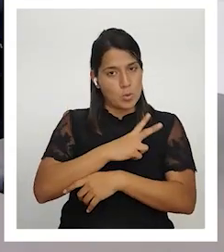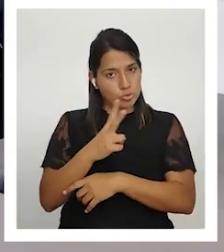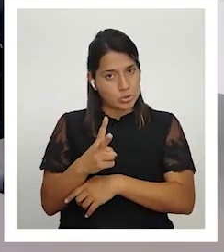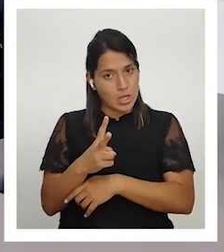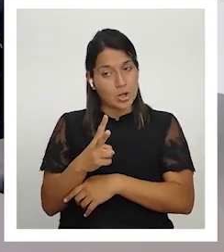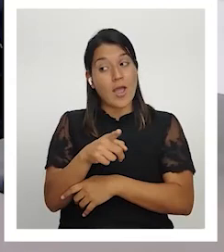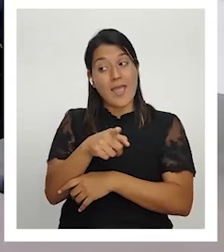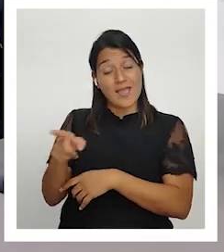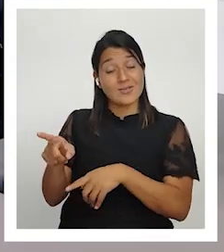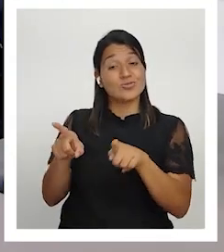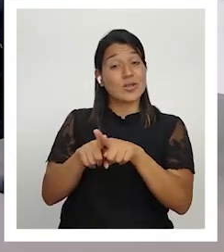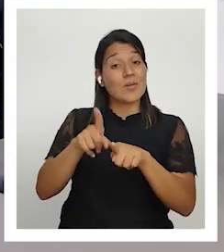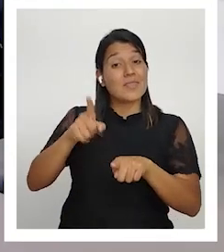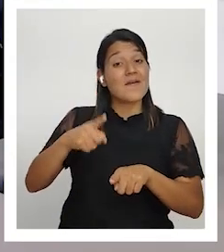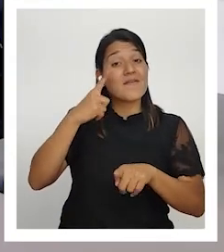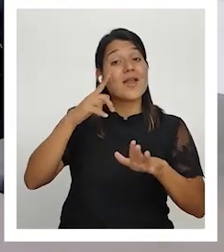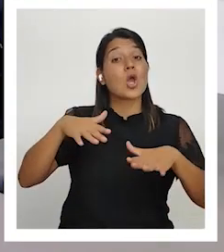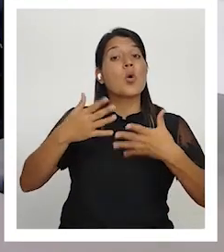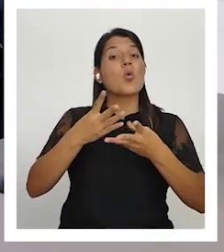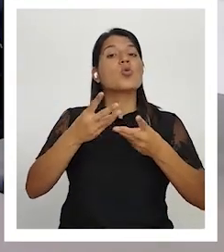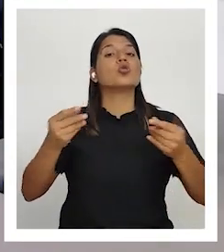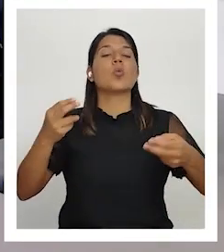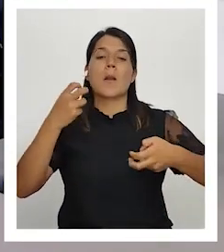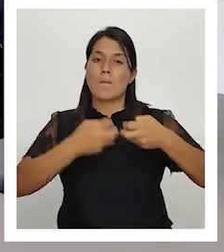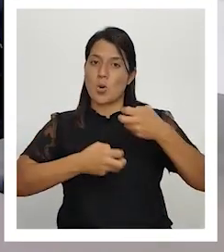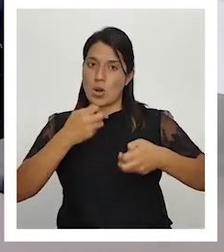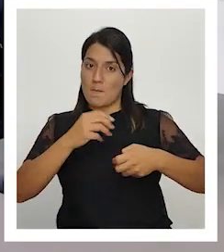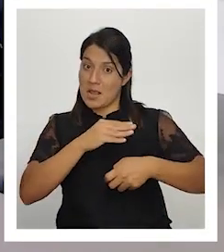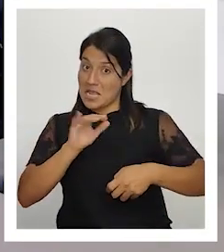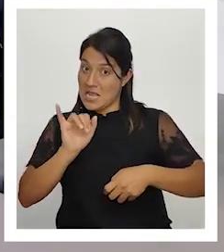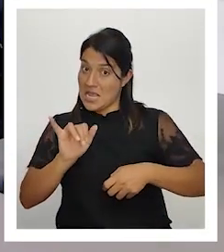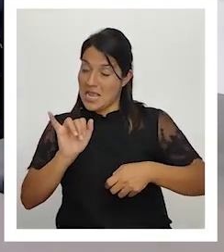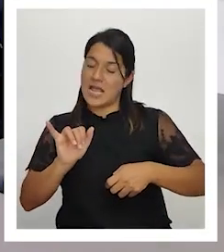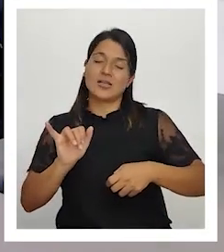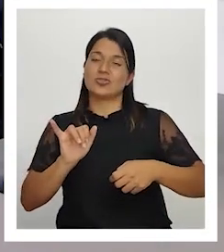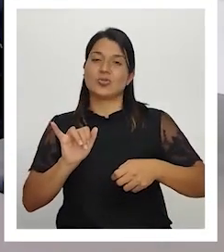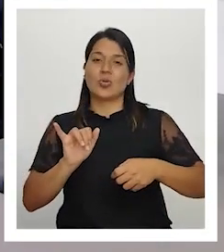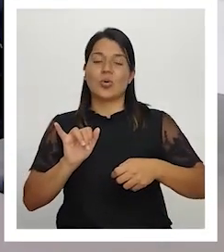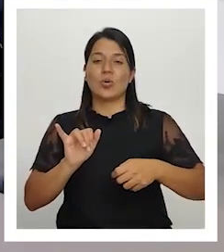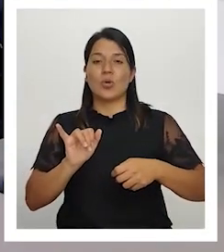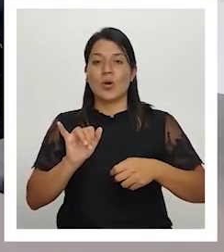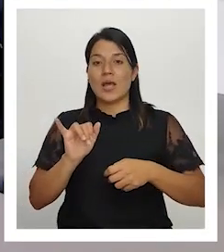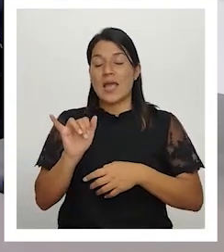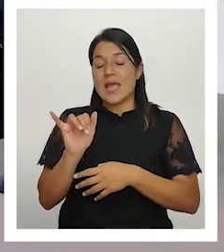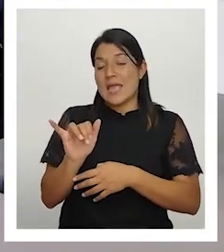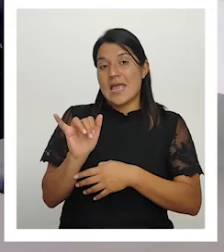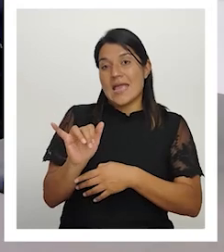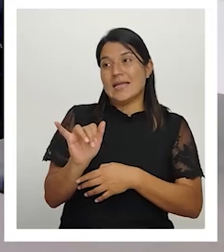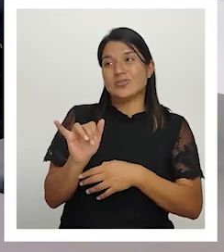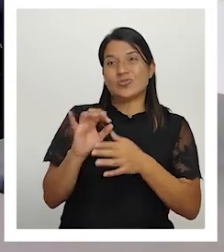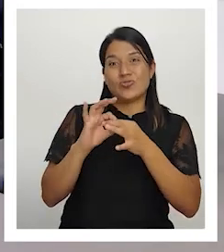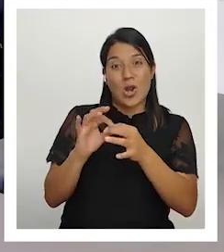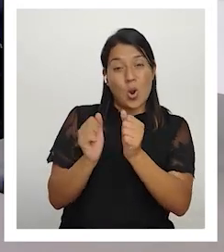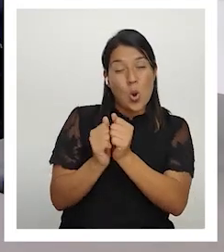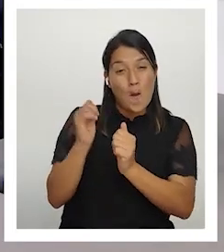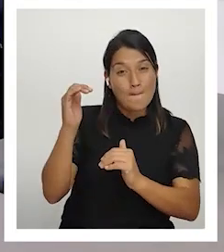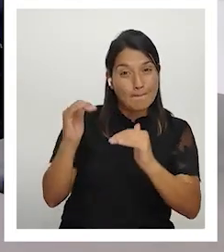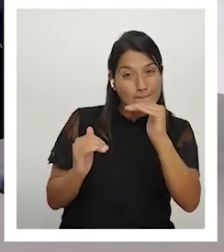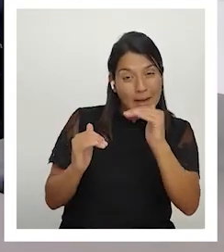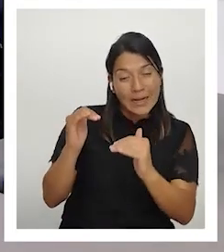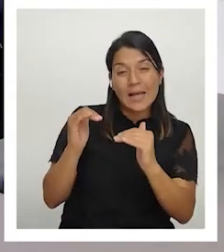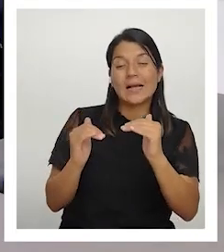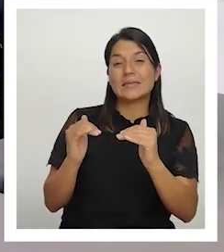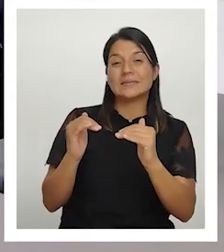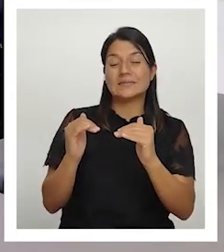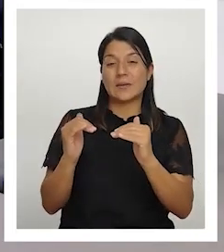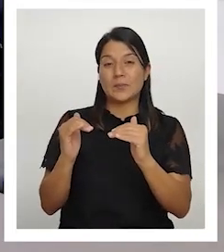cómo resuelven el problema, y eso evidentemente va a ser resolviendo en la parte del balance, ¿verdad?, en la parte